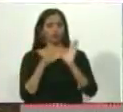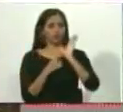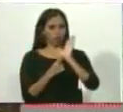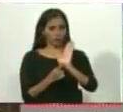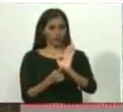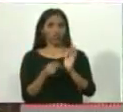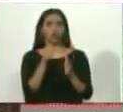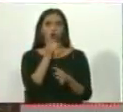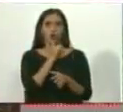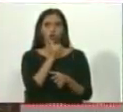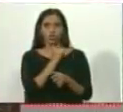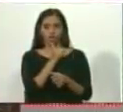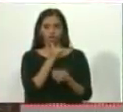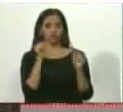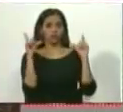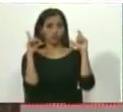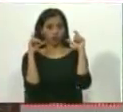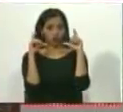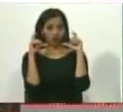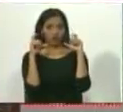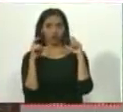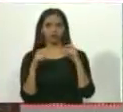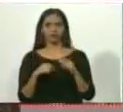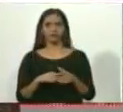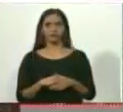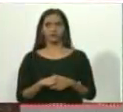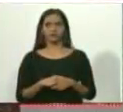quién se fotografió.